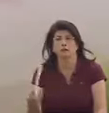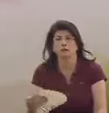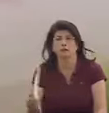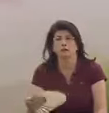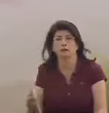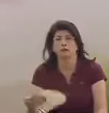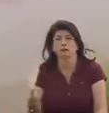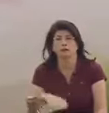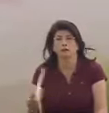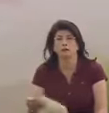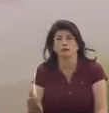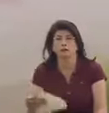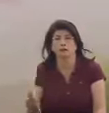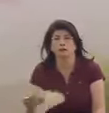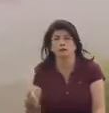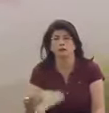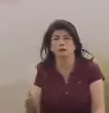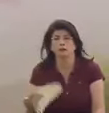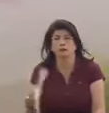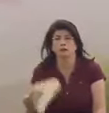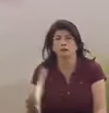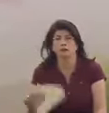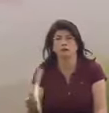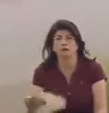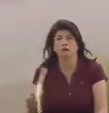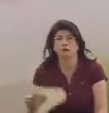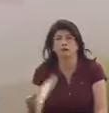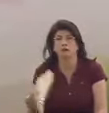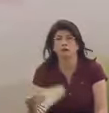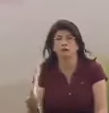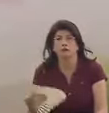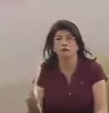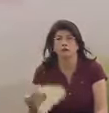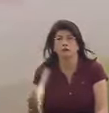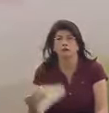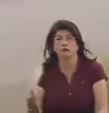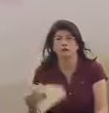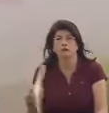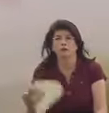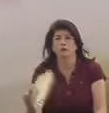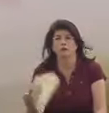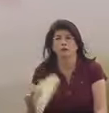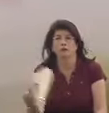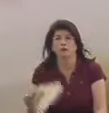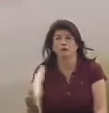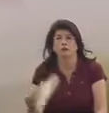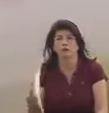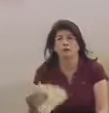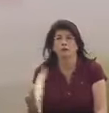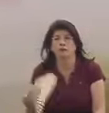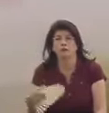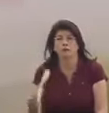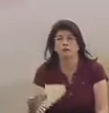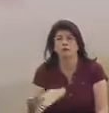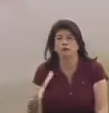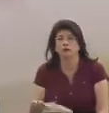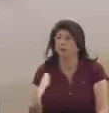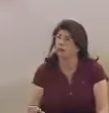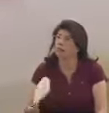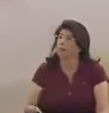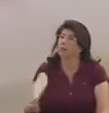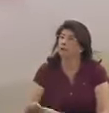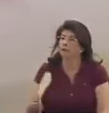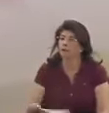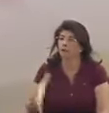quede sin votar. Hay que llevar a nuestros amigos, a nuestros vecinos, a nuestros